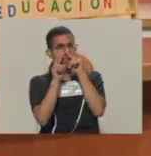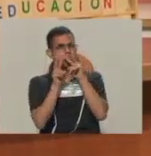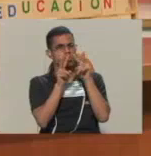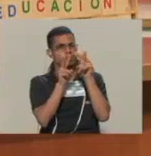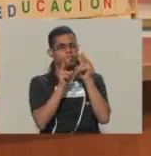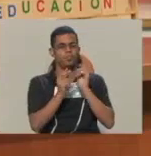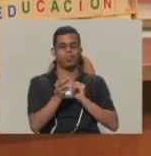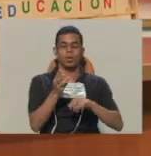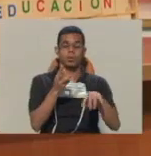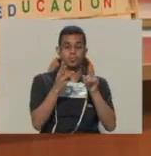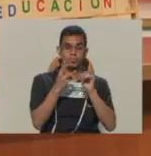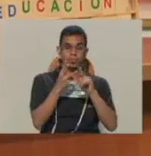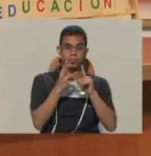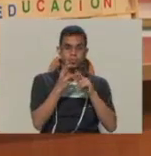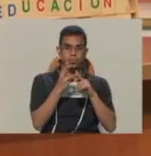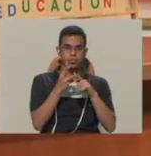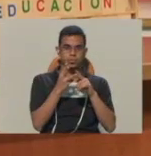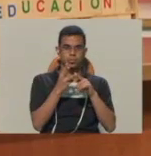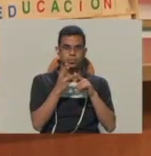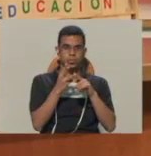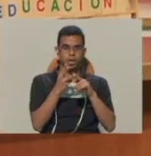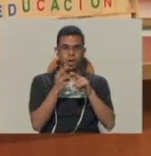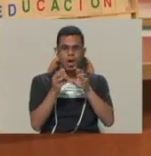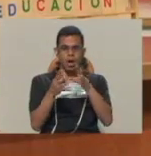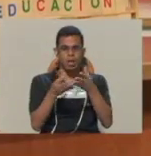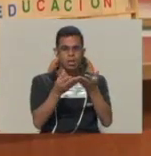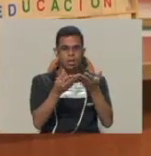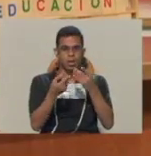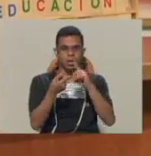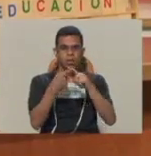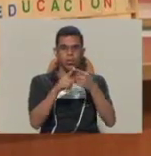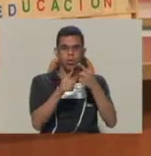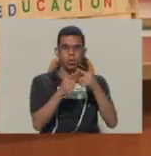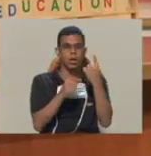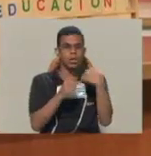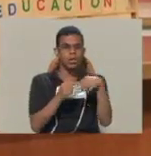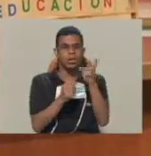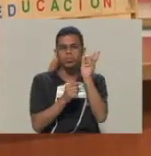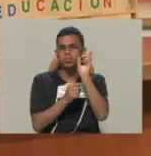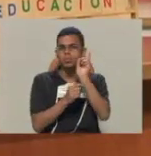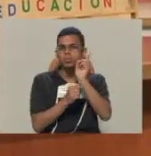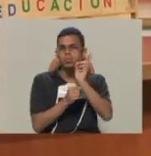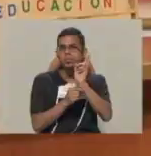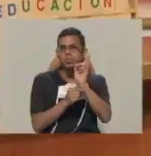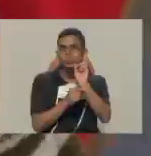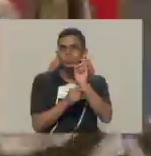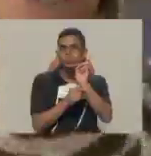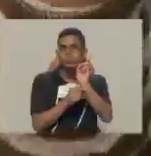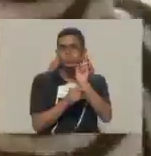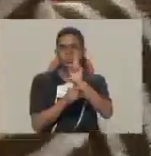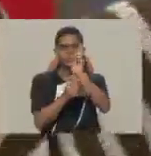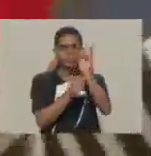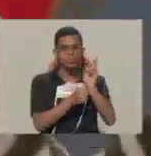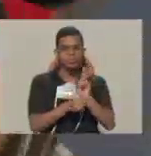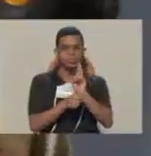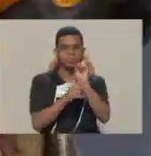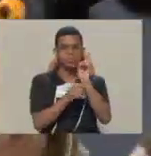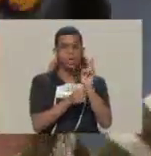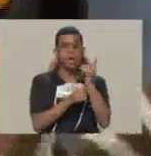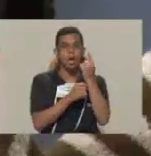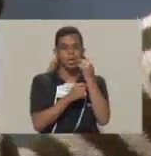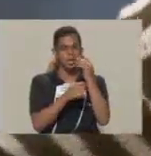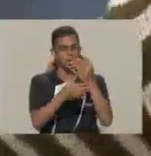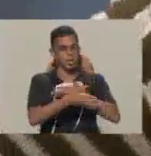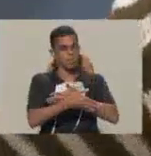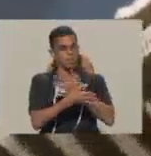planteamos. Otra de las cosas es ubicar objetos, ¿verdad?, que tengan sonido y hacerle movimientos